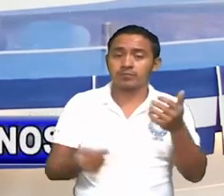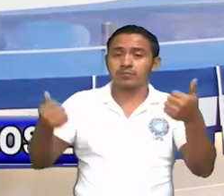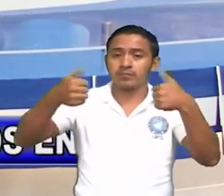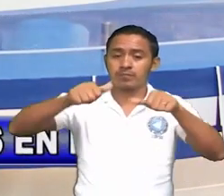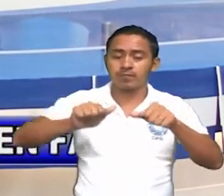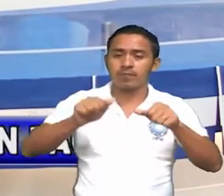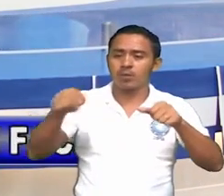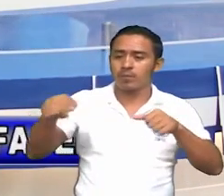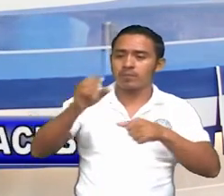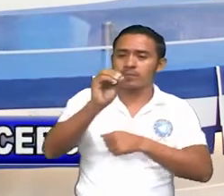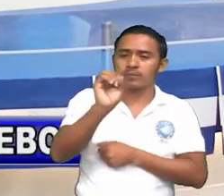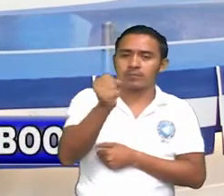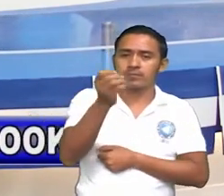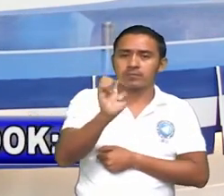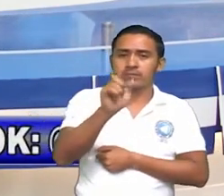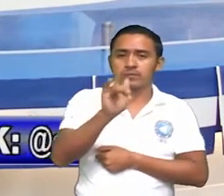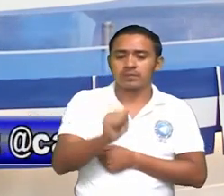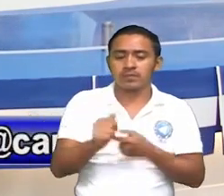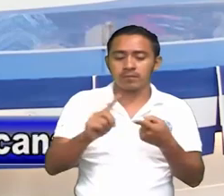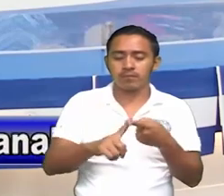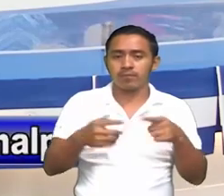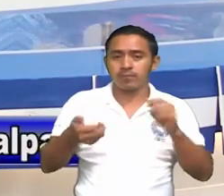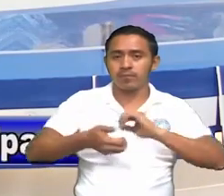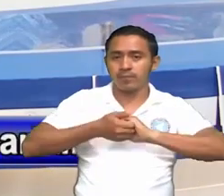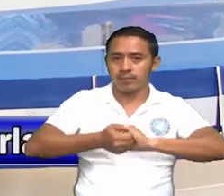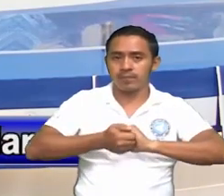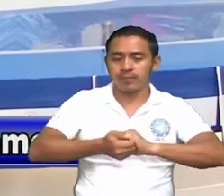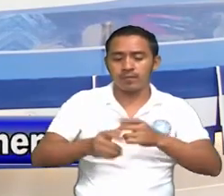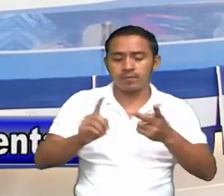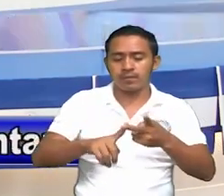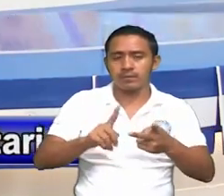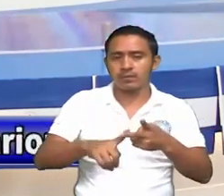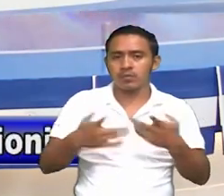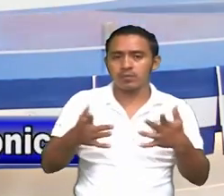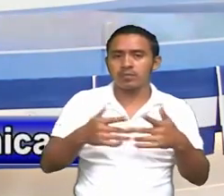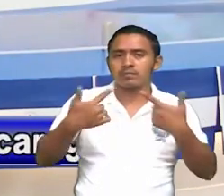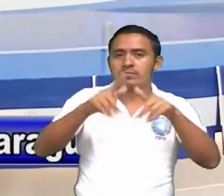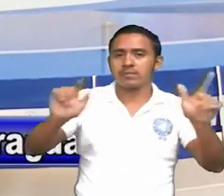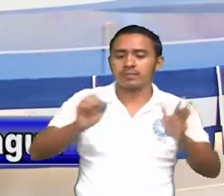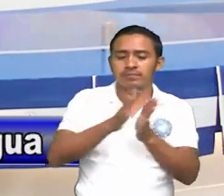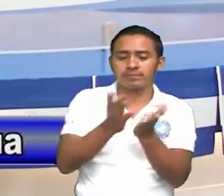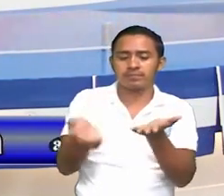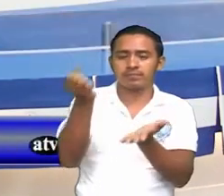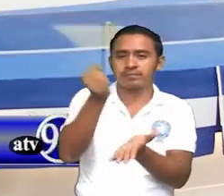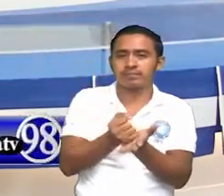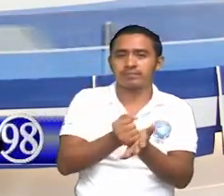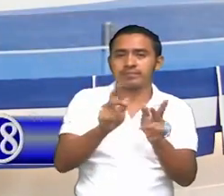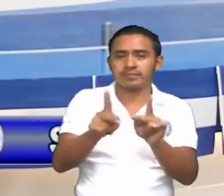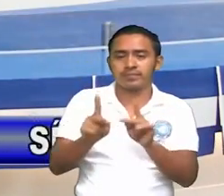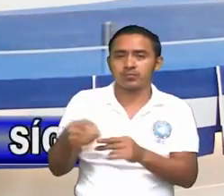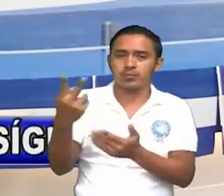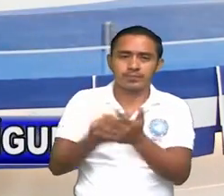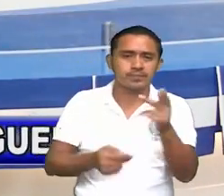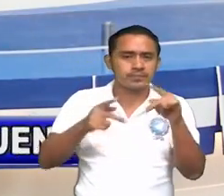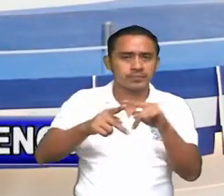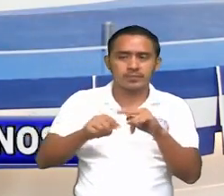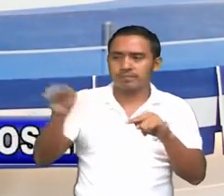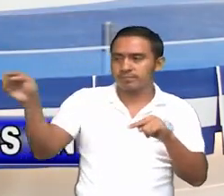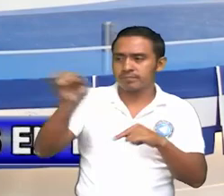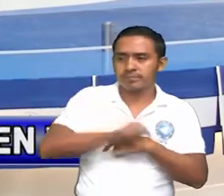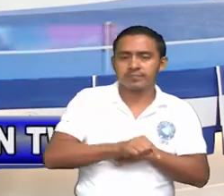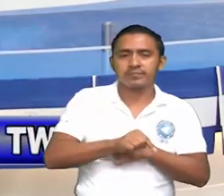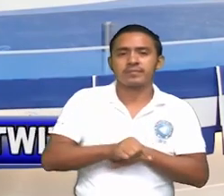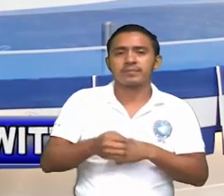República de Osetia del Sur, uno de amistad y cooperación y otro sobre el libre visado para ciudadanos de ambos países.